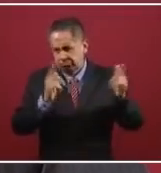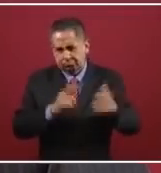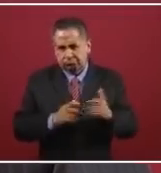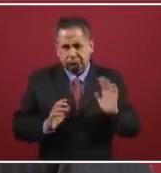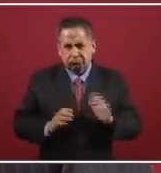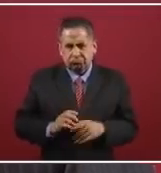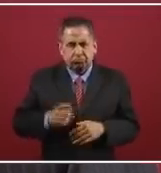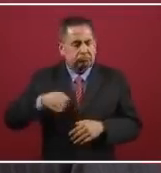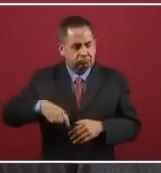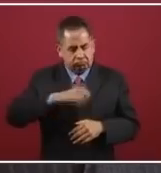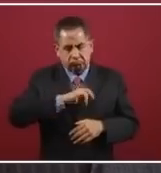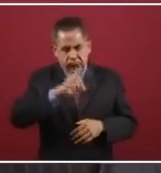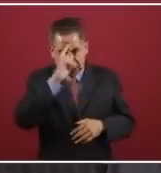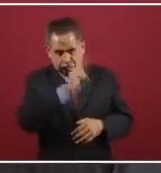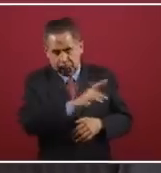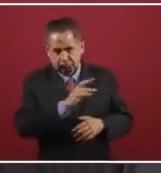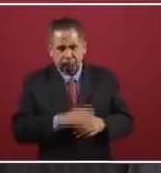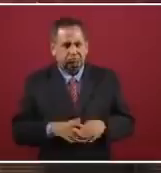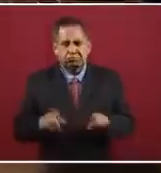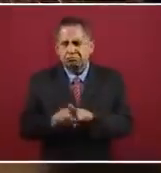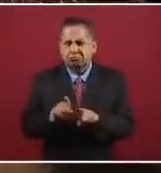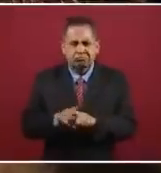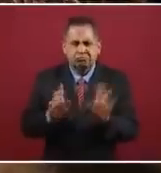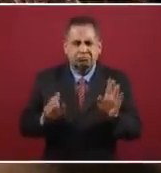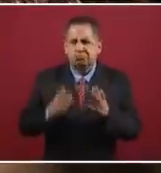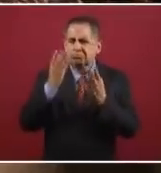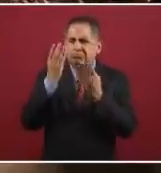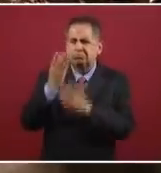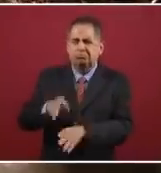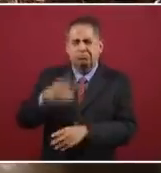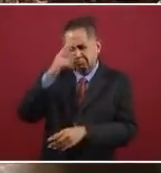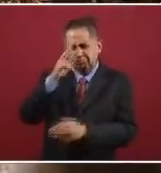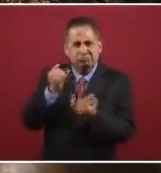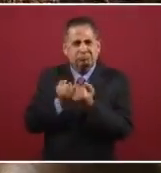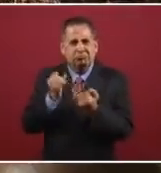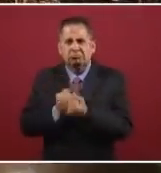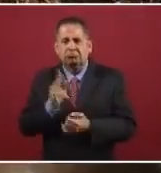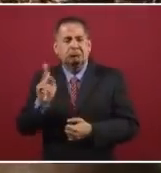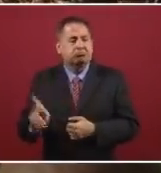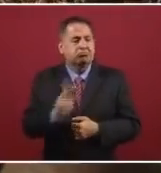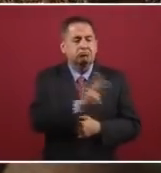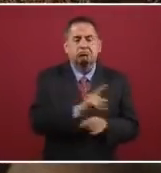y somos respetuosos. Es lo mismo lo del Banco de México.